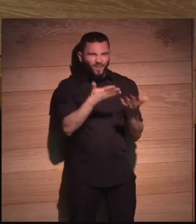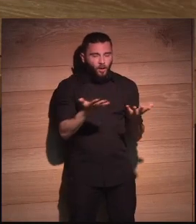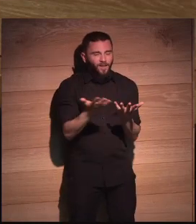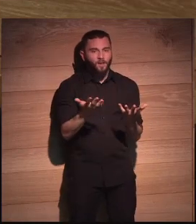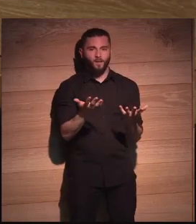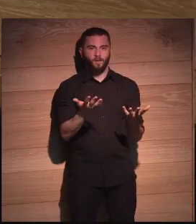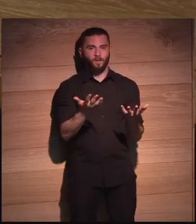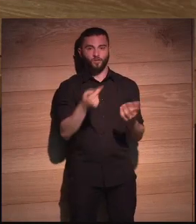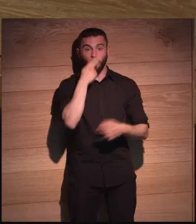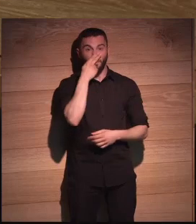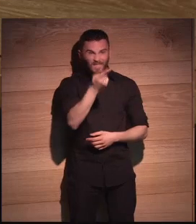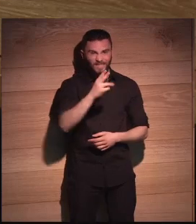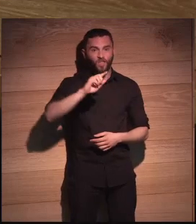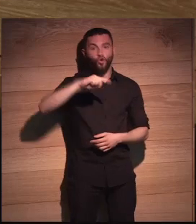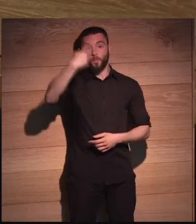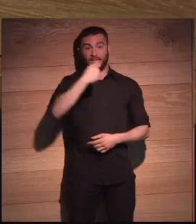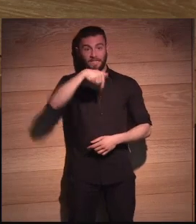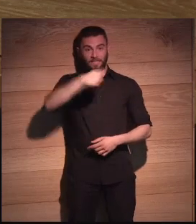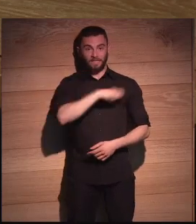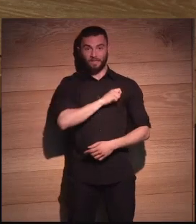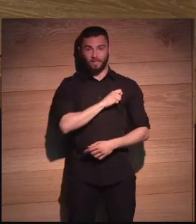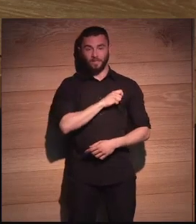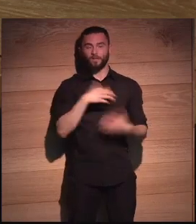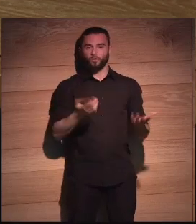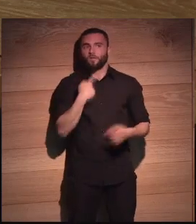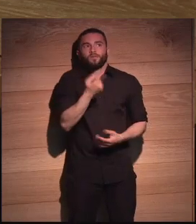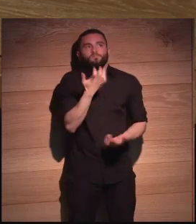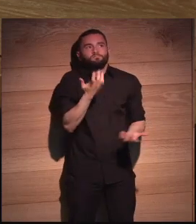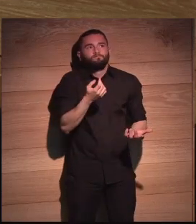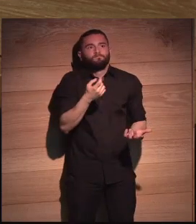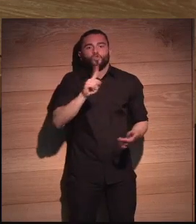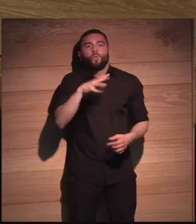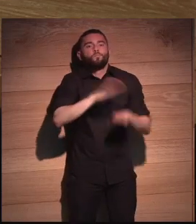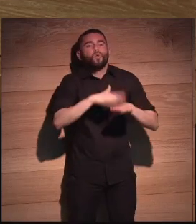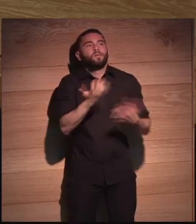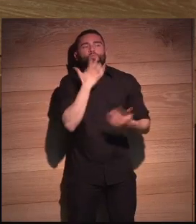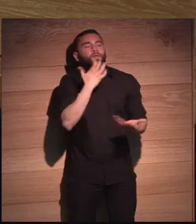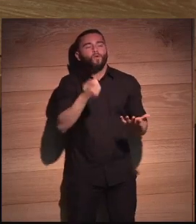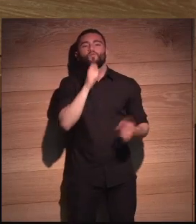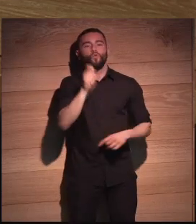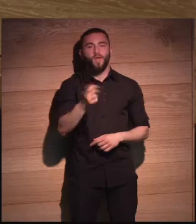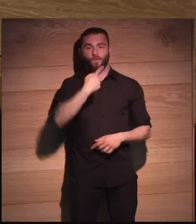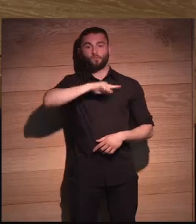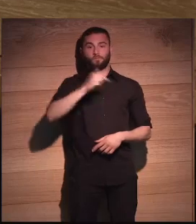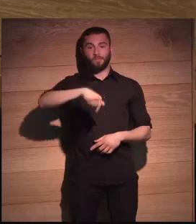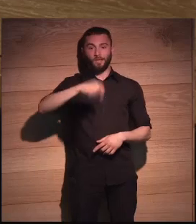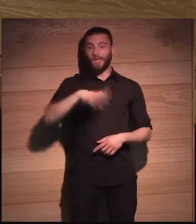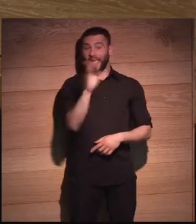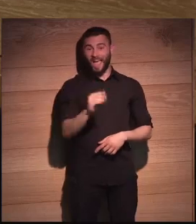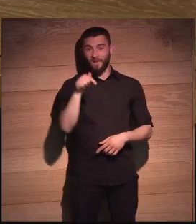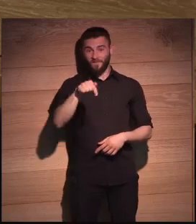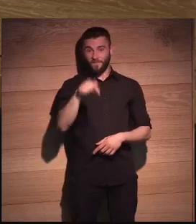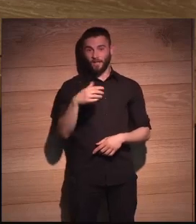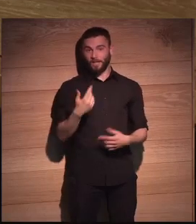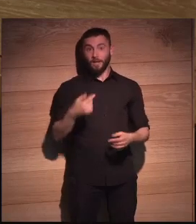más visitado en España. ¿Por qué no decimos, pues mira, nosotros desde la Fundación, por el momento a África,